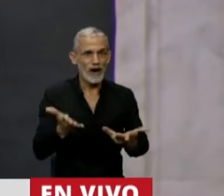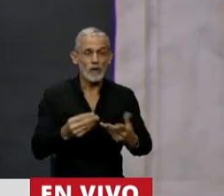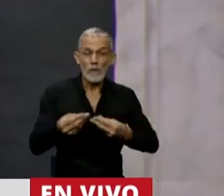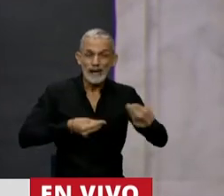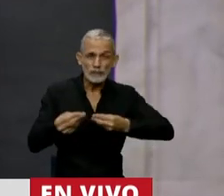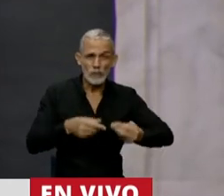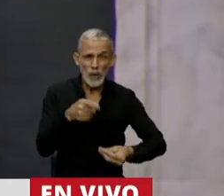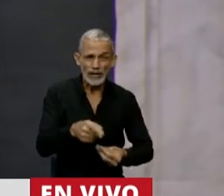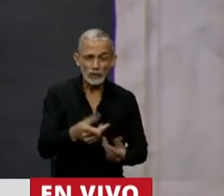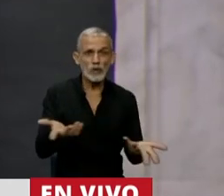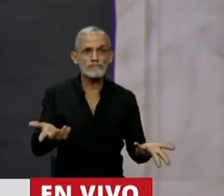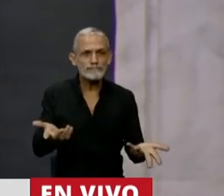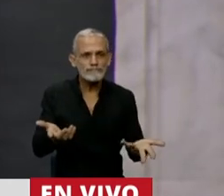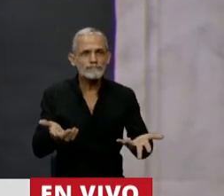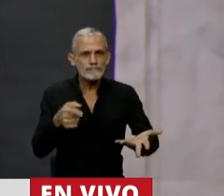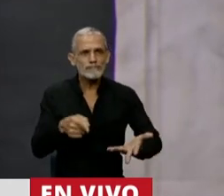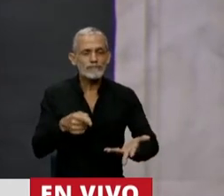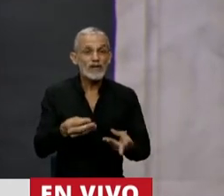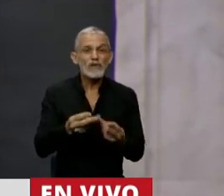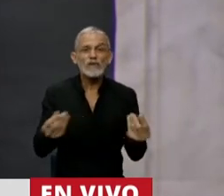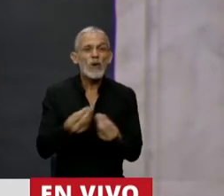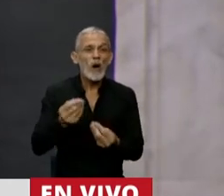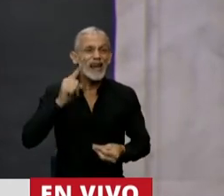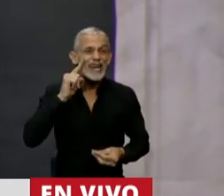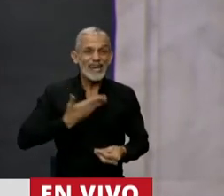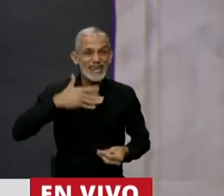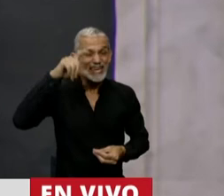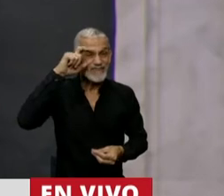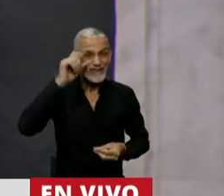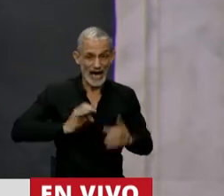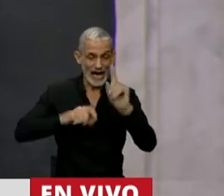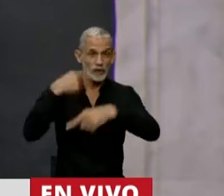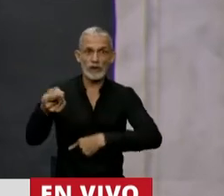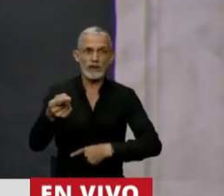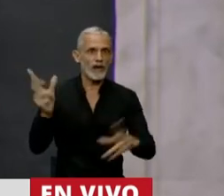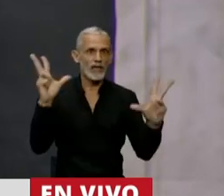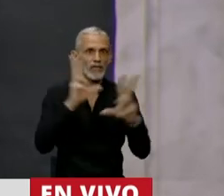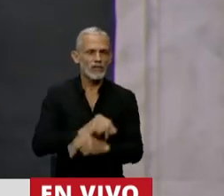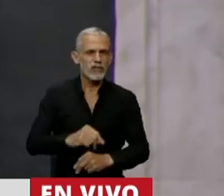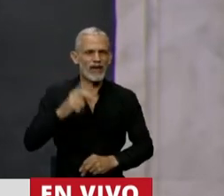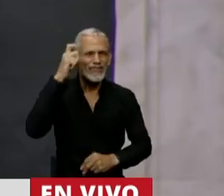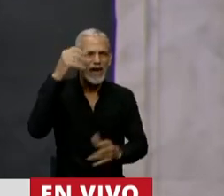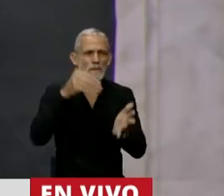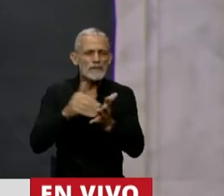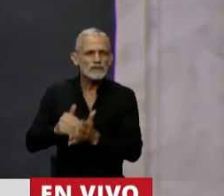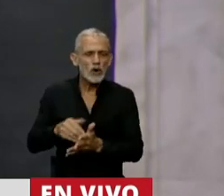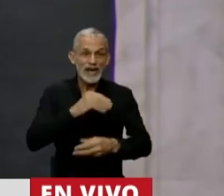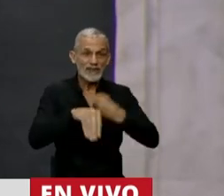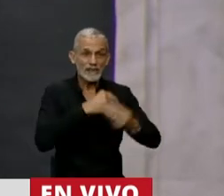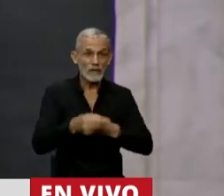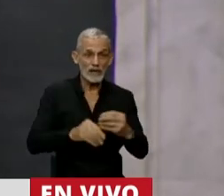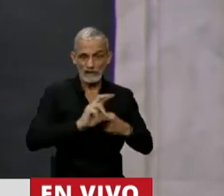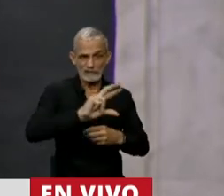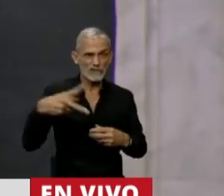presupuesto, presidente, termina con el IFE para el 2021. 10 millones de familias se quedan sin ese sustento